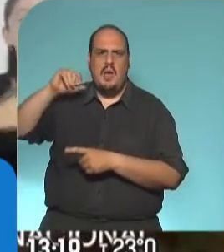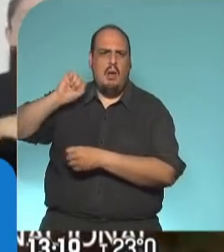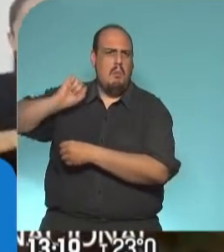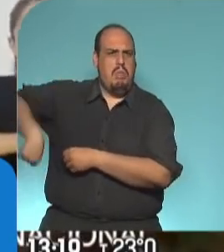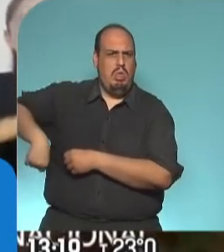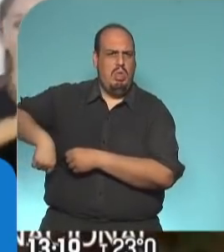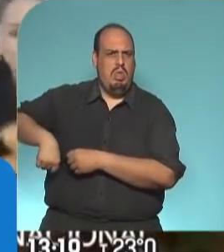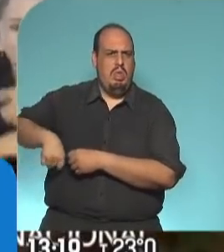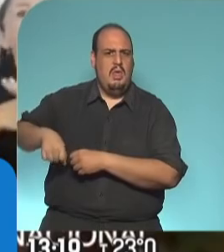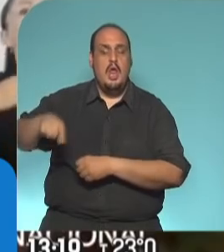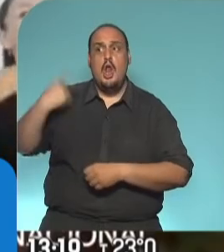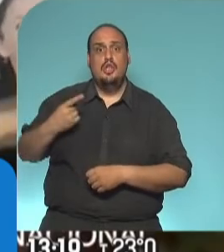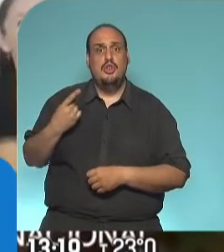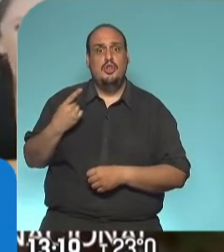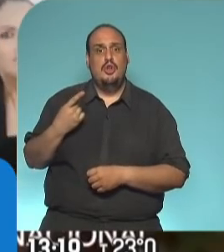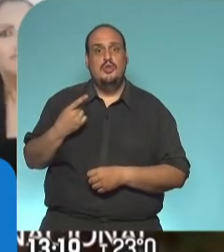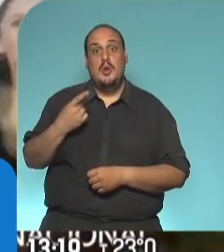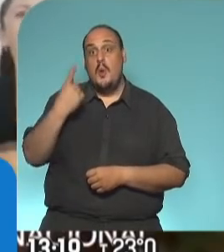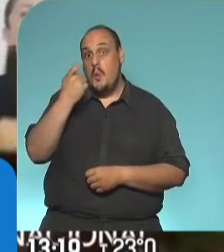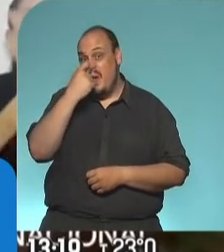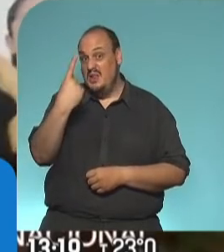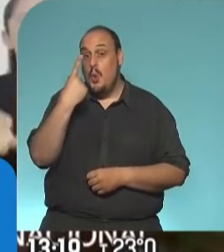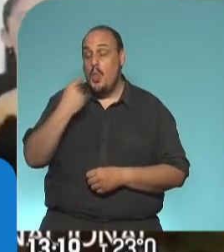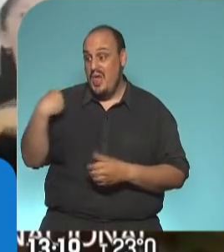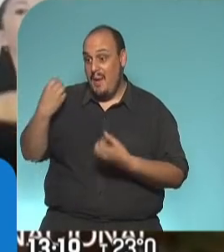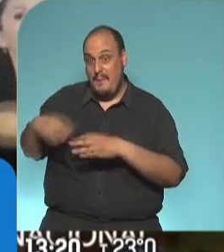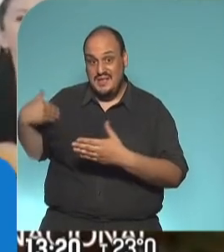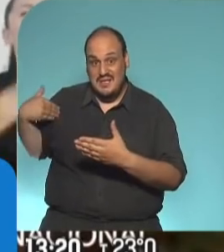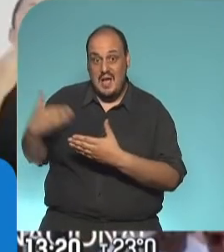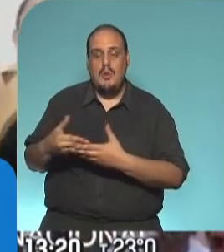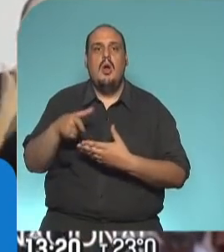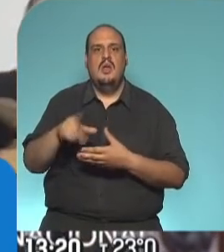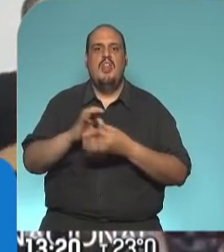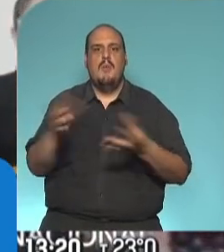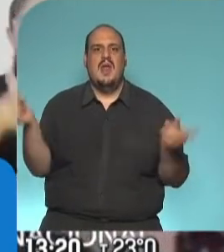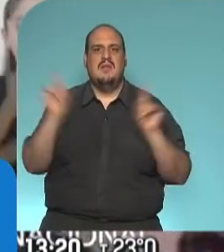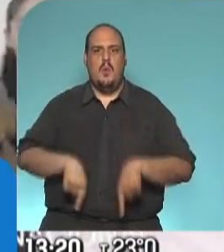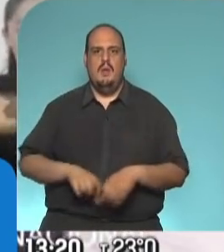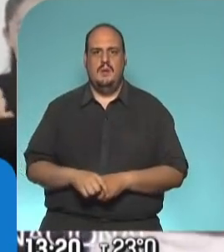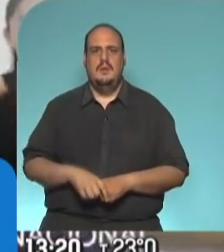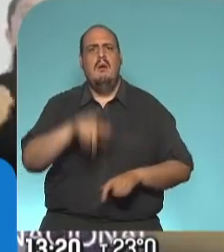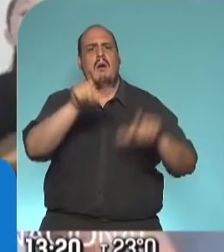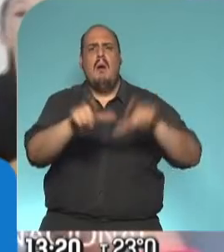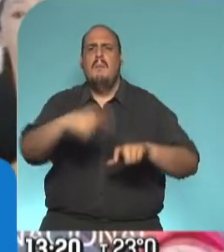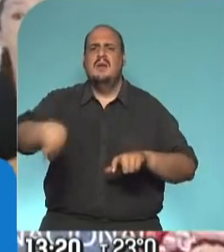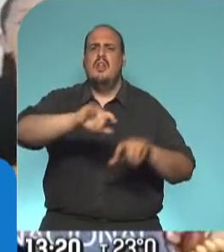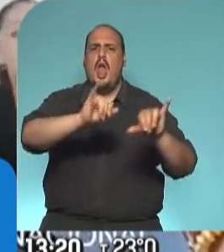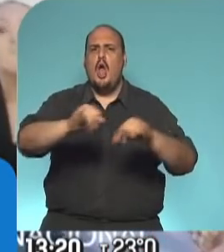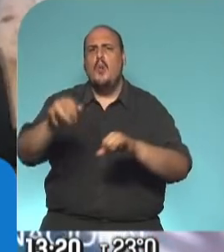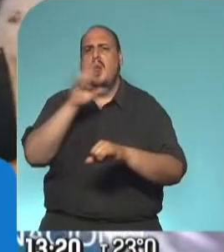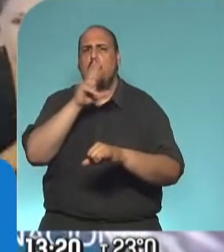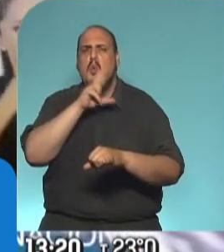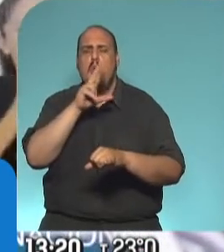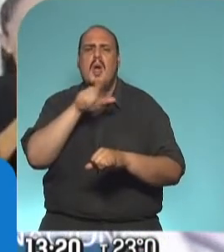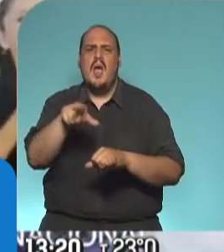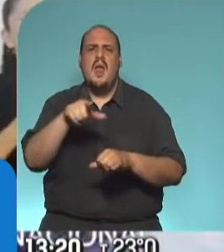terminar lo que empezamos con los 21 días y recuperar totalmente la democracia. Agradezco a la gente, a los jóvenes y mujeres de